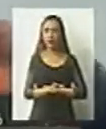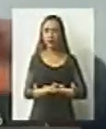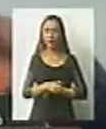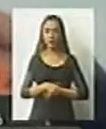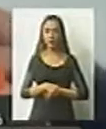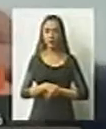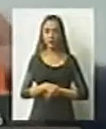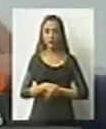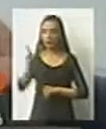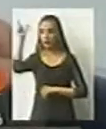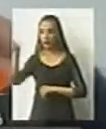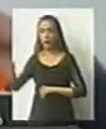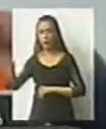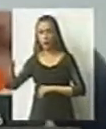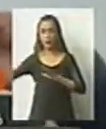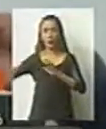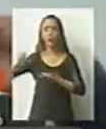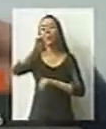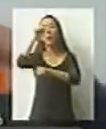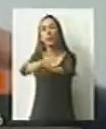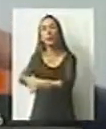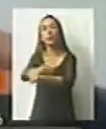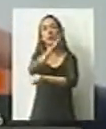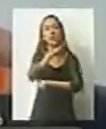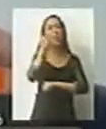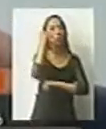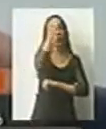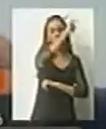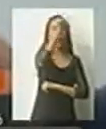Ya fue examinada la persona casualmente para